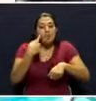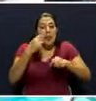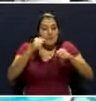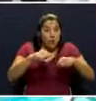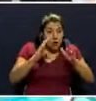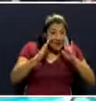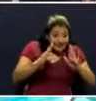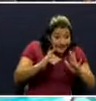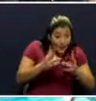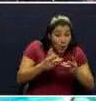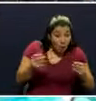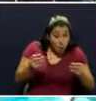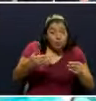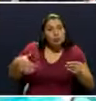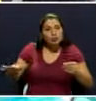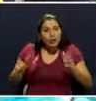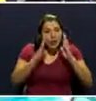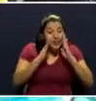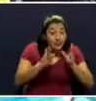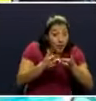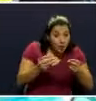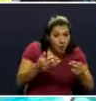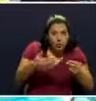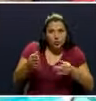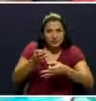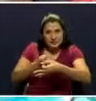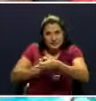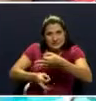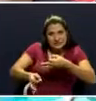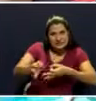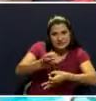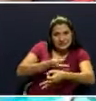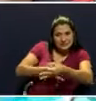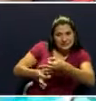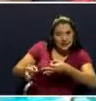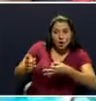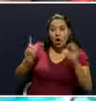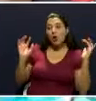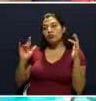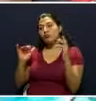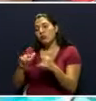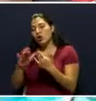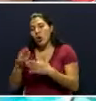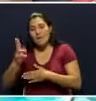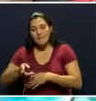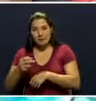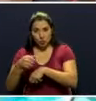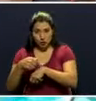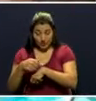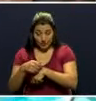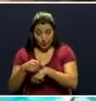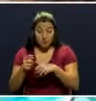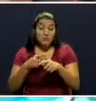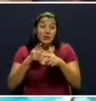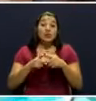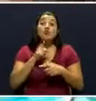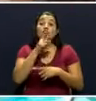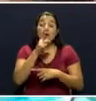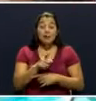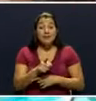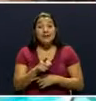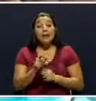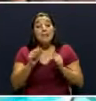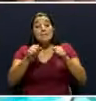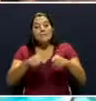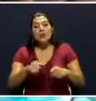puede caer esa curva y después puede afectar a alguna otra población que no se ve infectada en esta primera etapa. Entonces, realmente